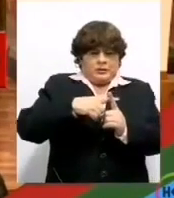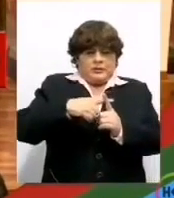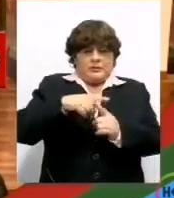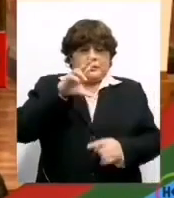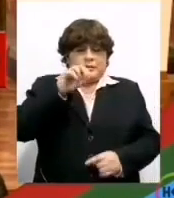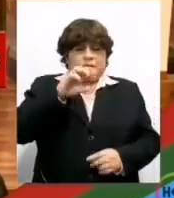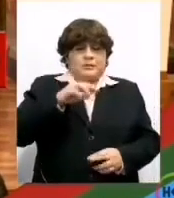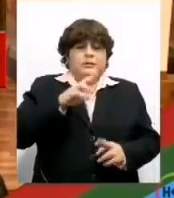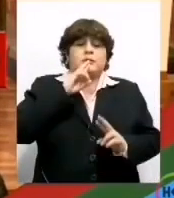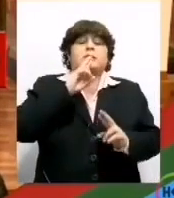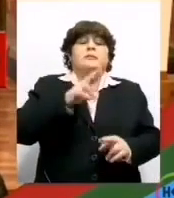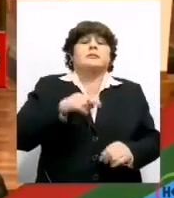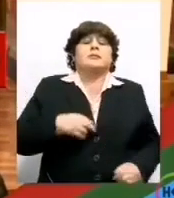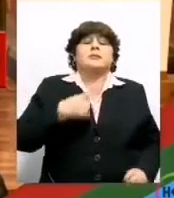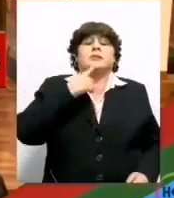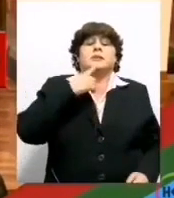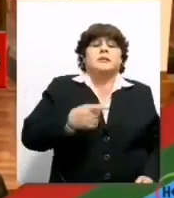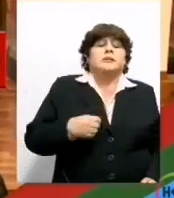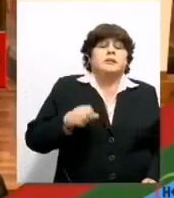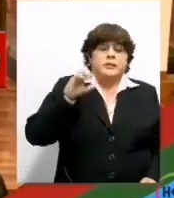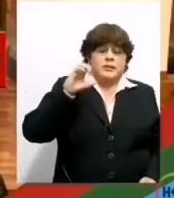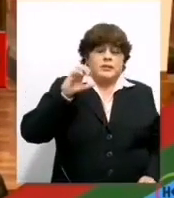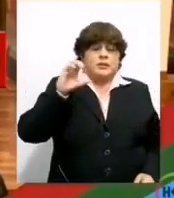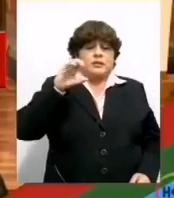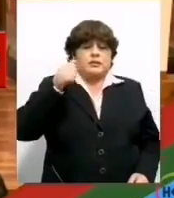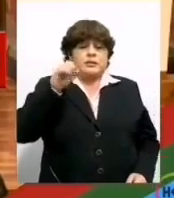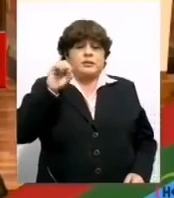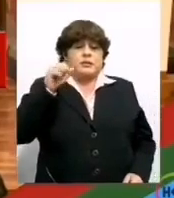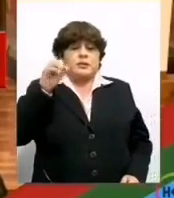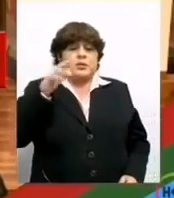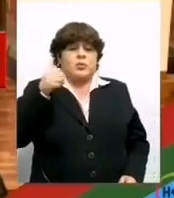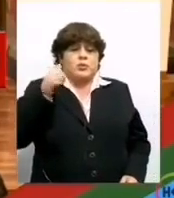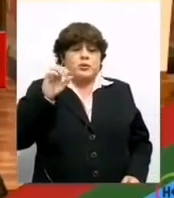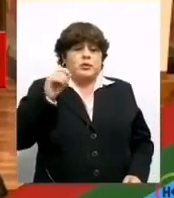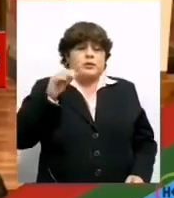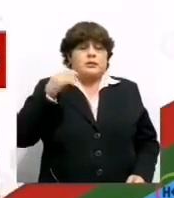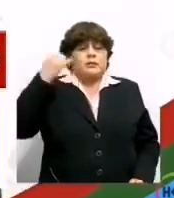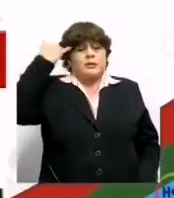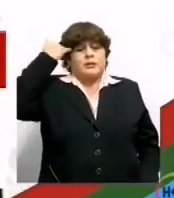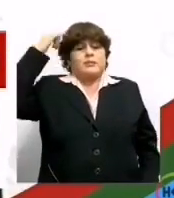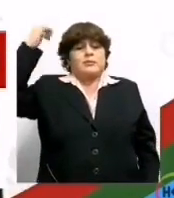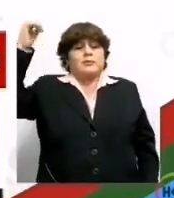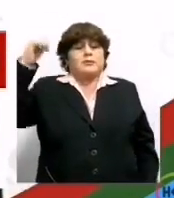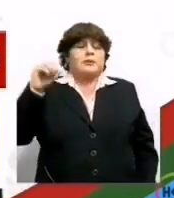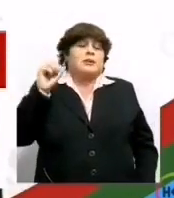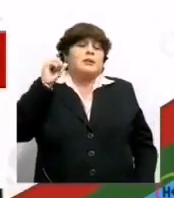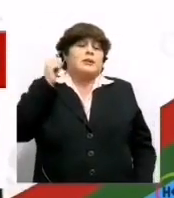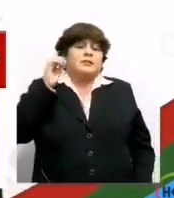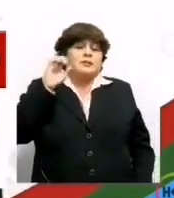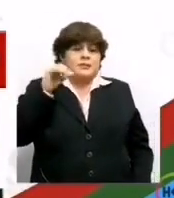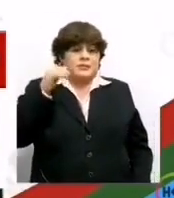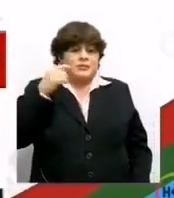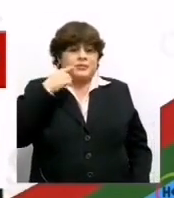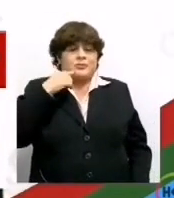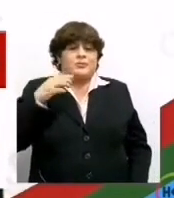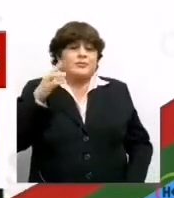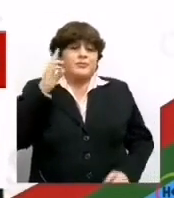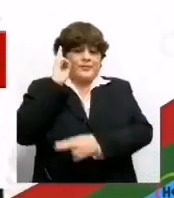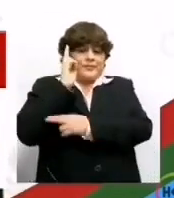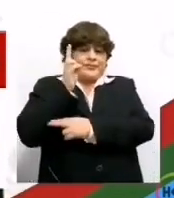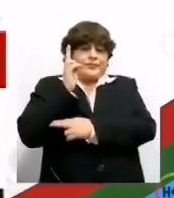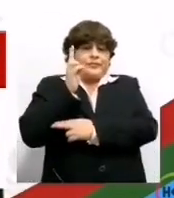segundos para responder a lo que dicho el candidato César Acuña imaginemos que el señor Acuña como dice es